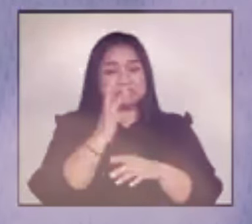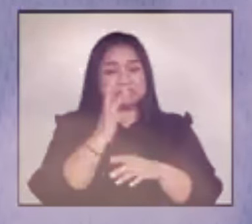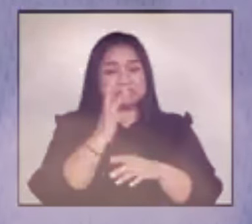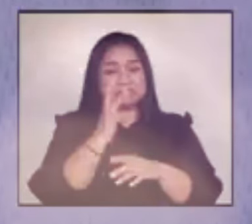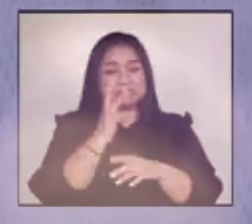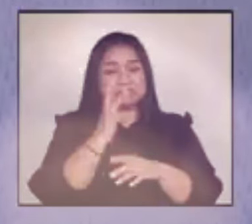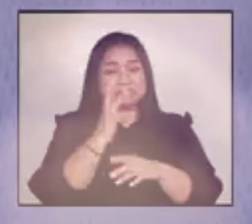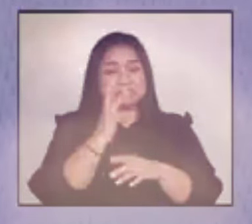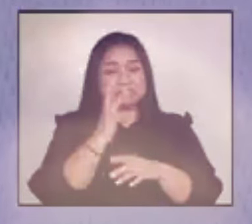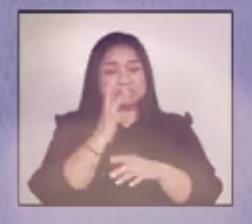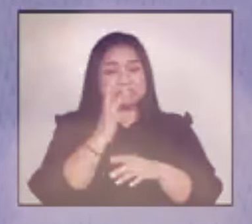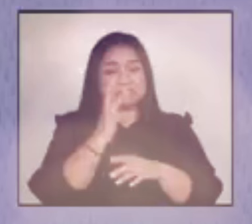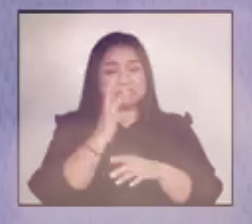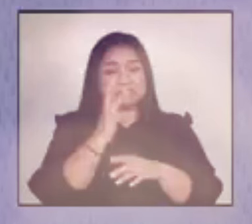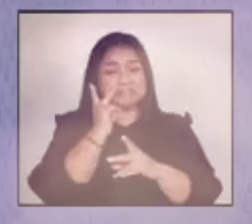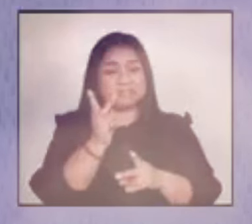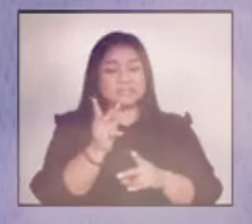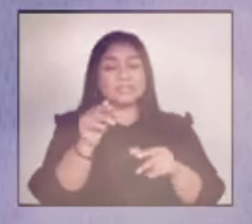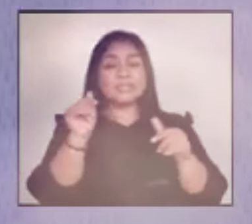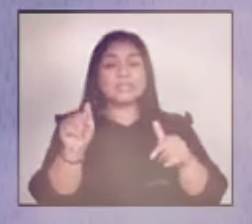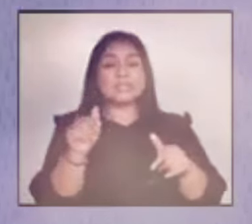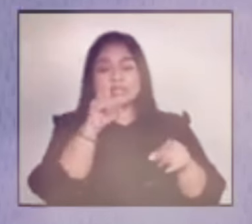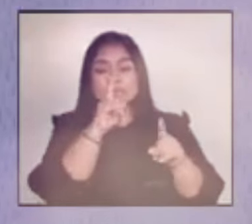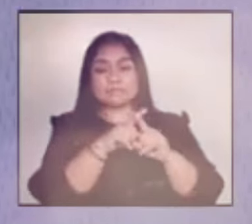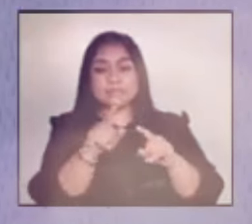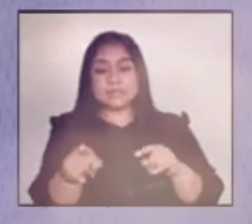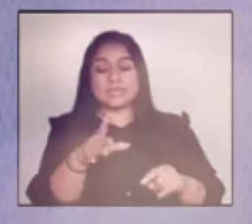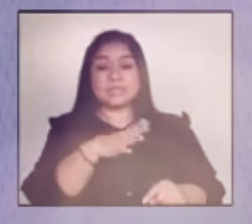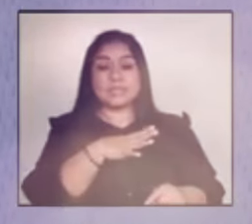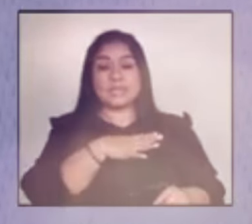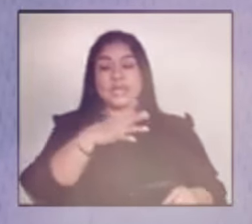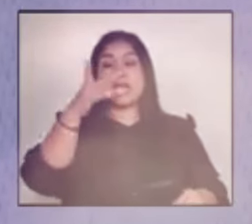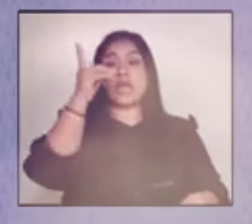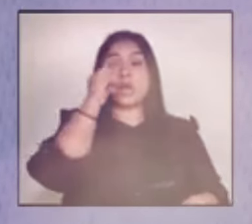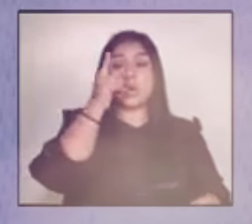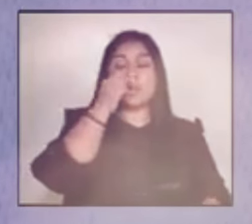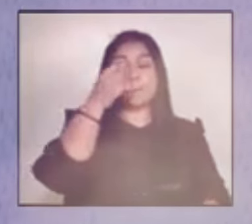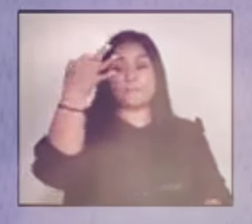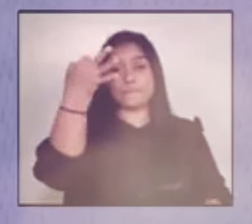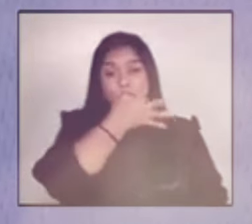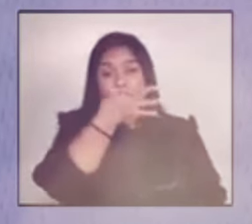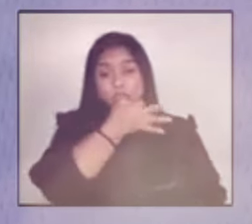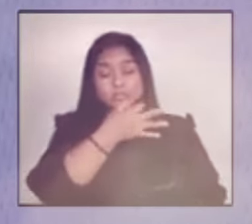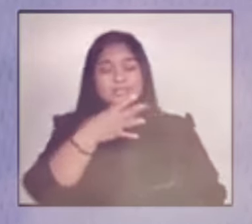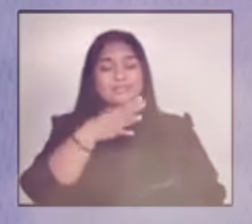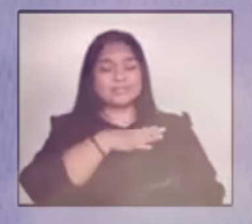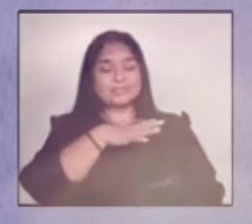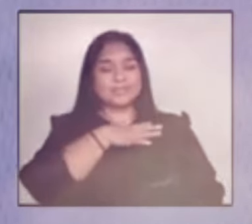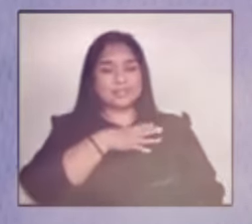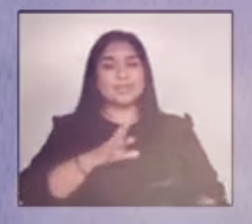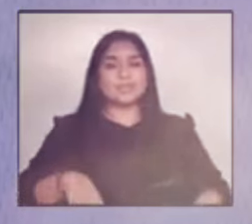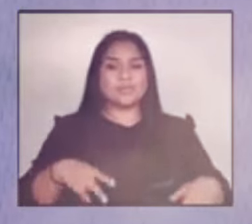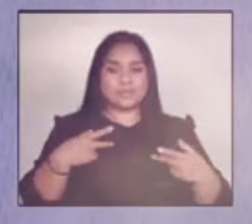exclusiones más notorias, aquella que pretende que mujeres y hombres tengan un destino y